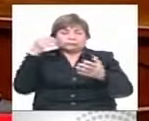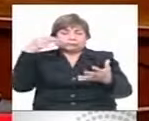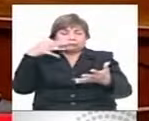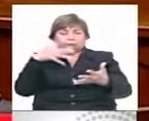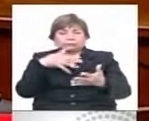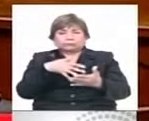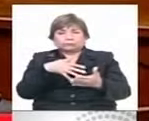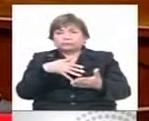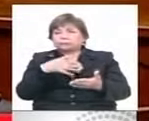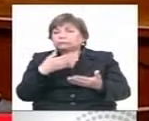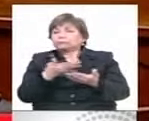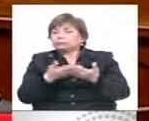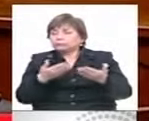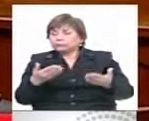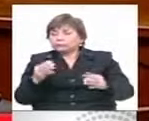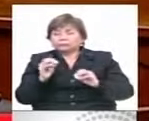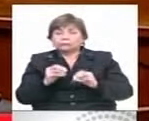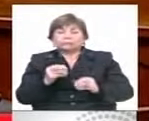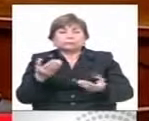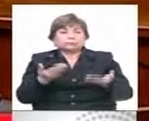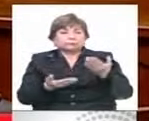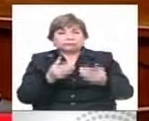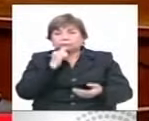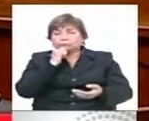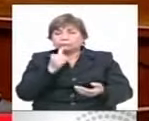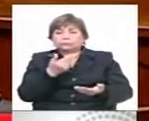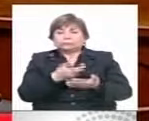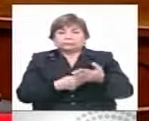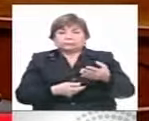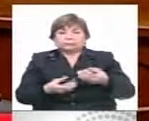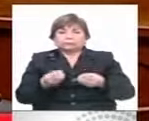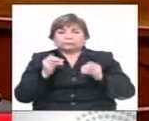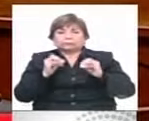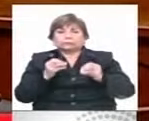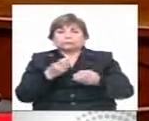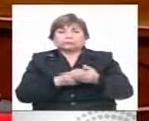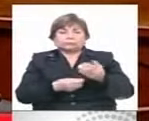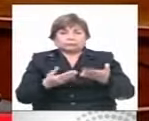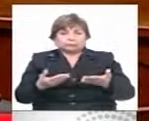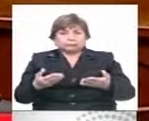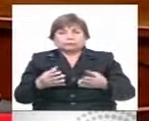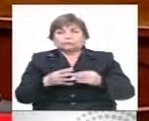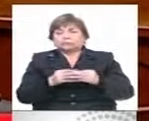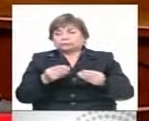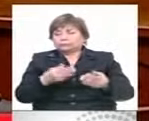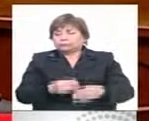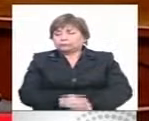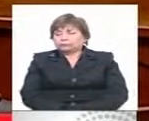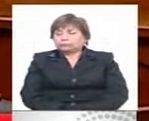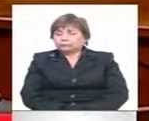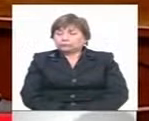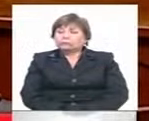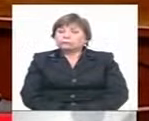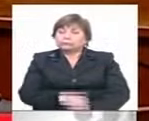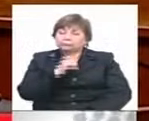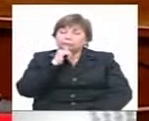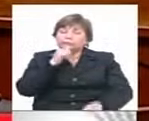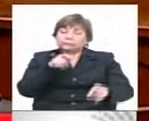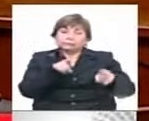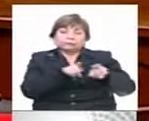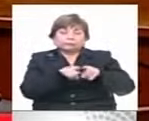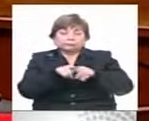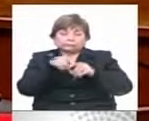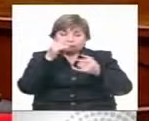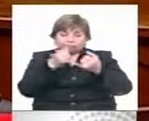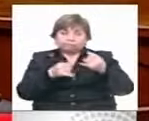vulnerabilidad, mitigando así el efecto de incrementos recientes de precios al consumidor. Asimismo, al finalizar